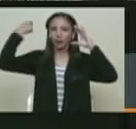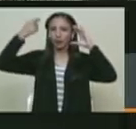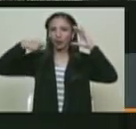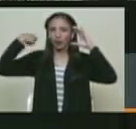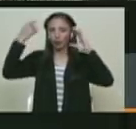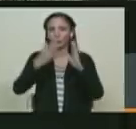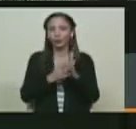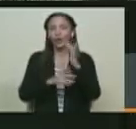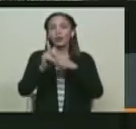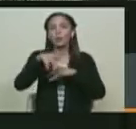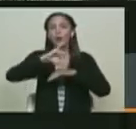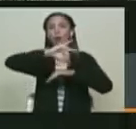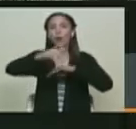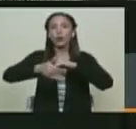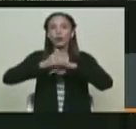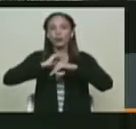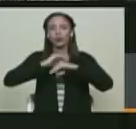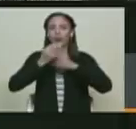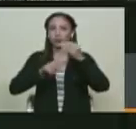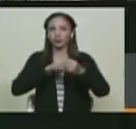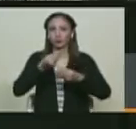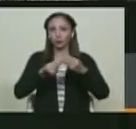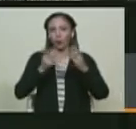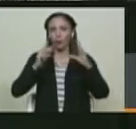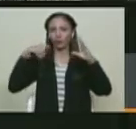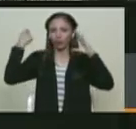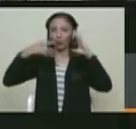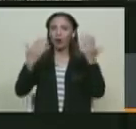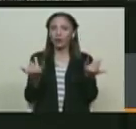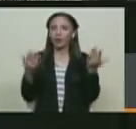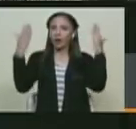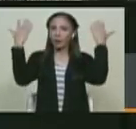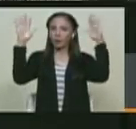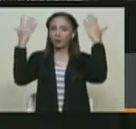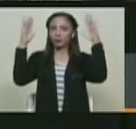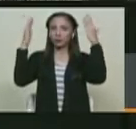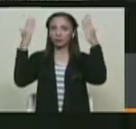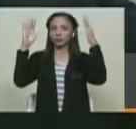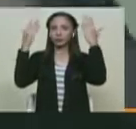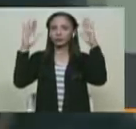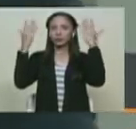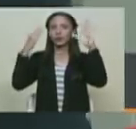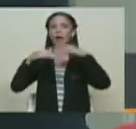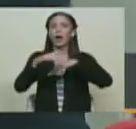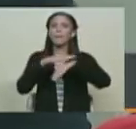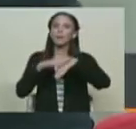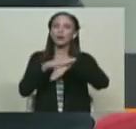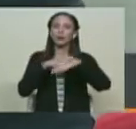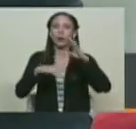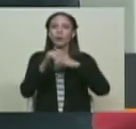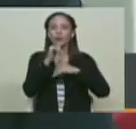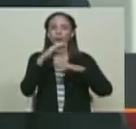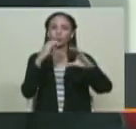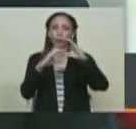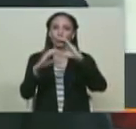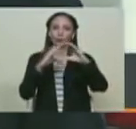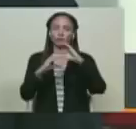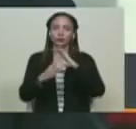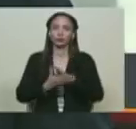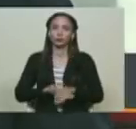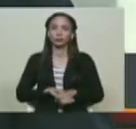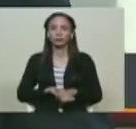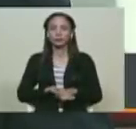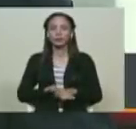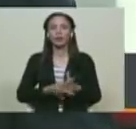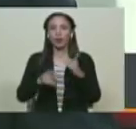Jorge Rodríguez, vamos a dar un aplauso a Jorge Rodríguez, ministro de Información y Comunicación, que